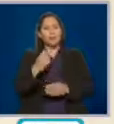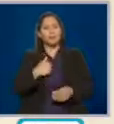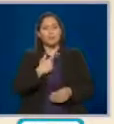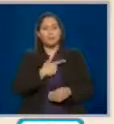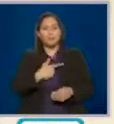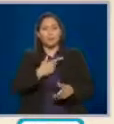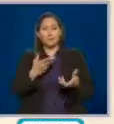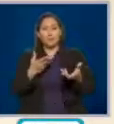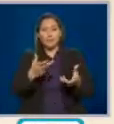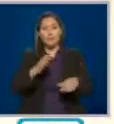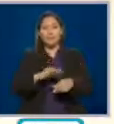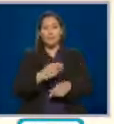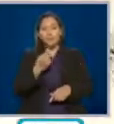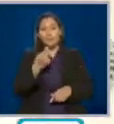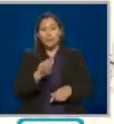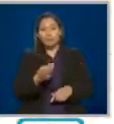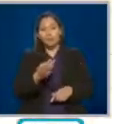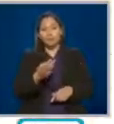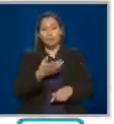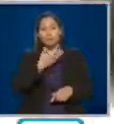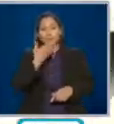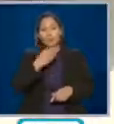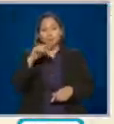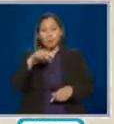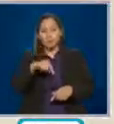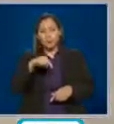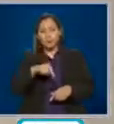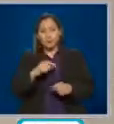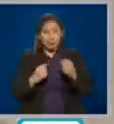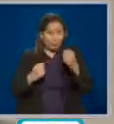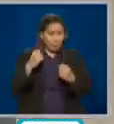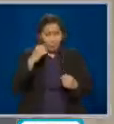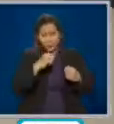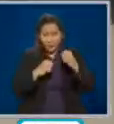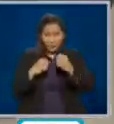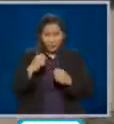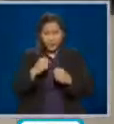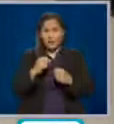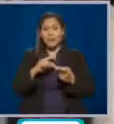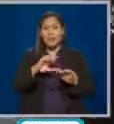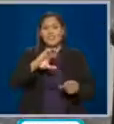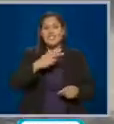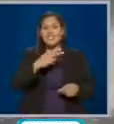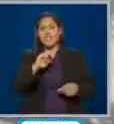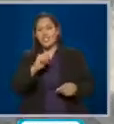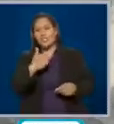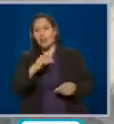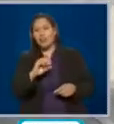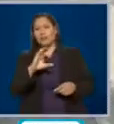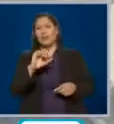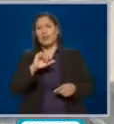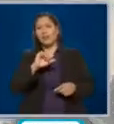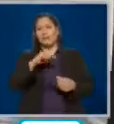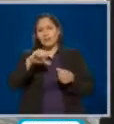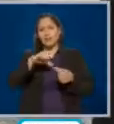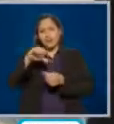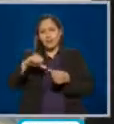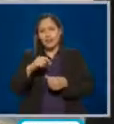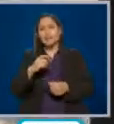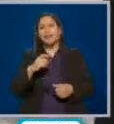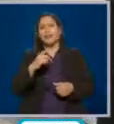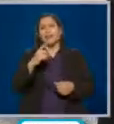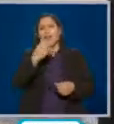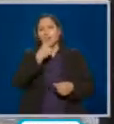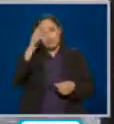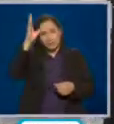encantó la calle porque es tradicional. Aquí los boxeadores como el Chango Casanova, Kid Azteca,